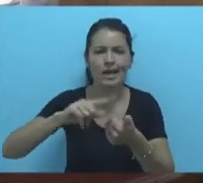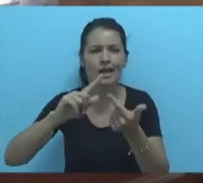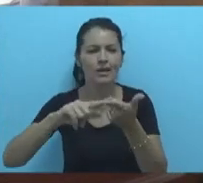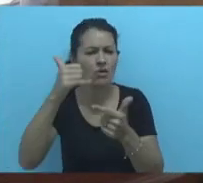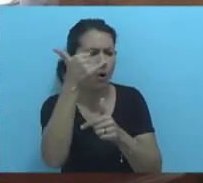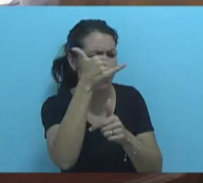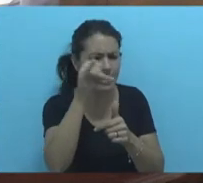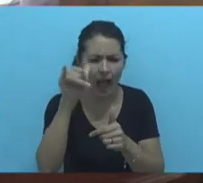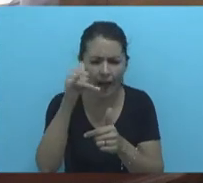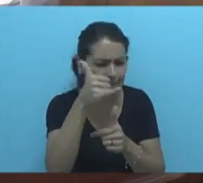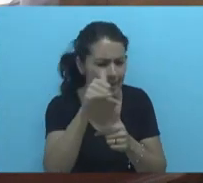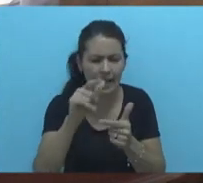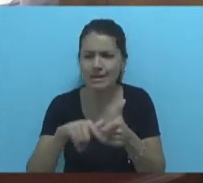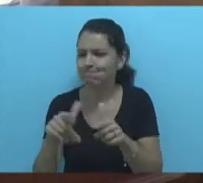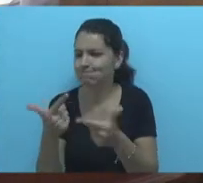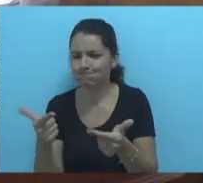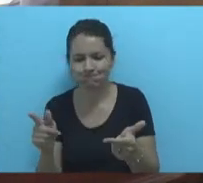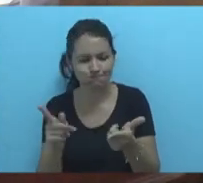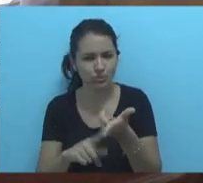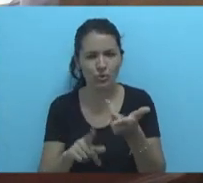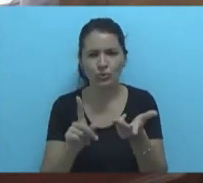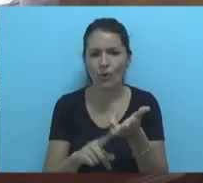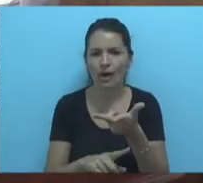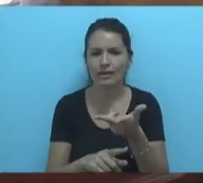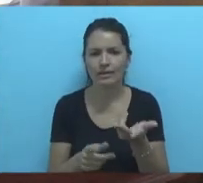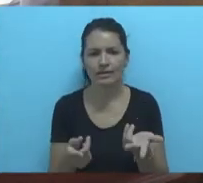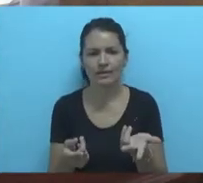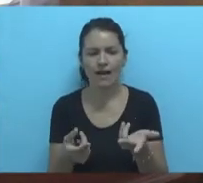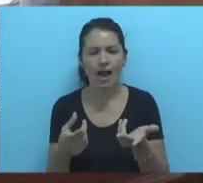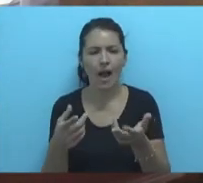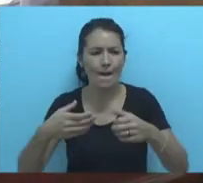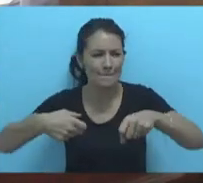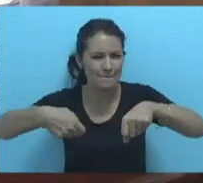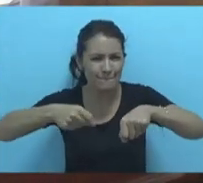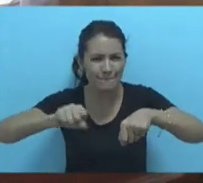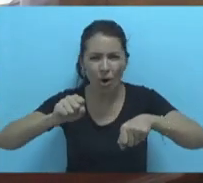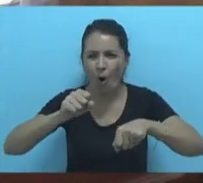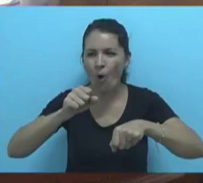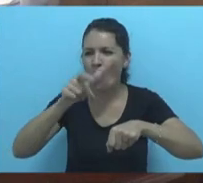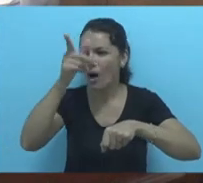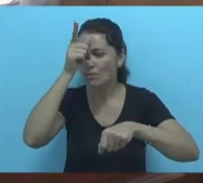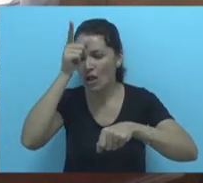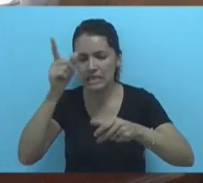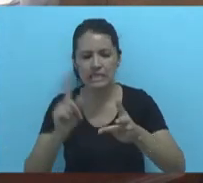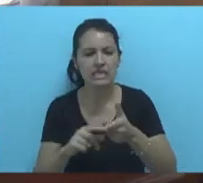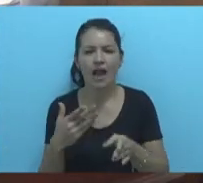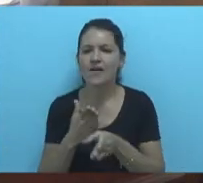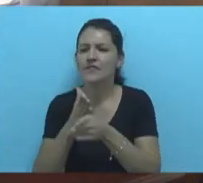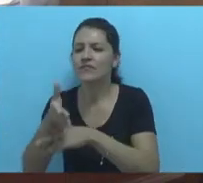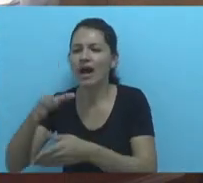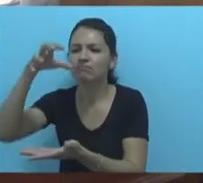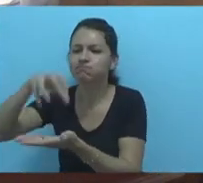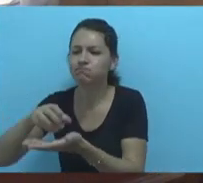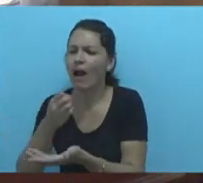de biovigilancia, los obstáculos que tienen constantemente en las comisarías para poder efectuar las denuncias de los hechos delictivos